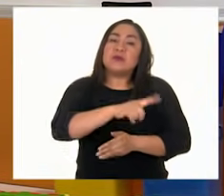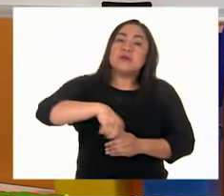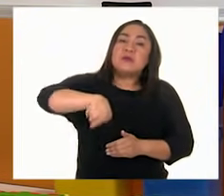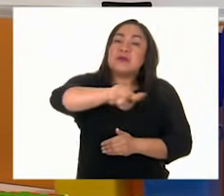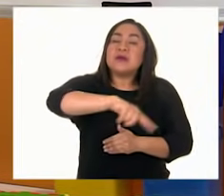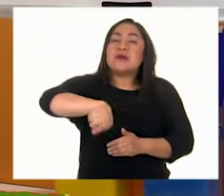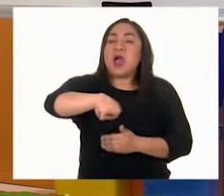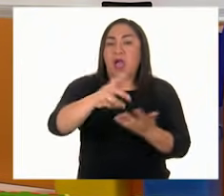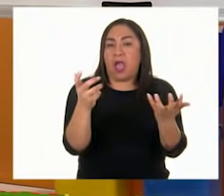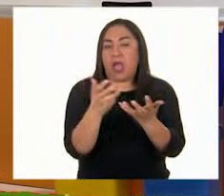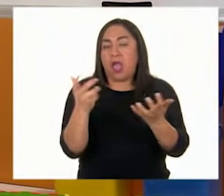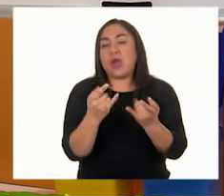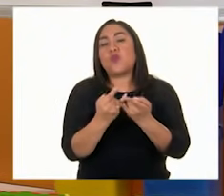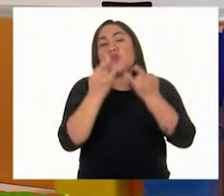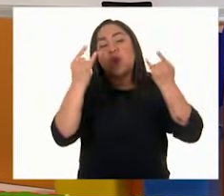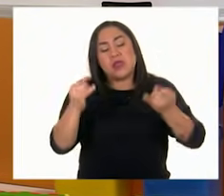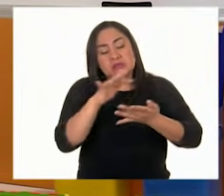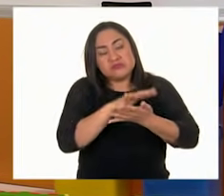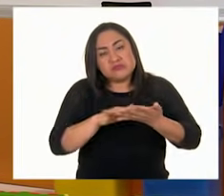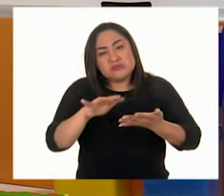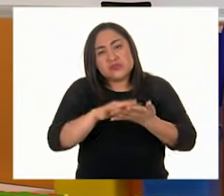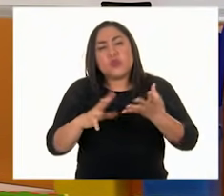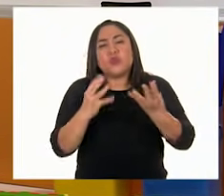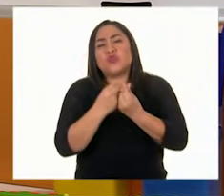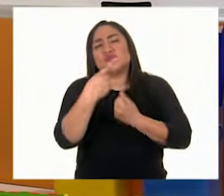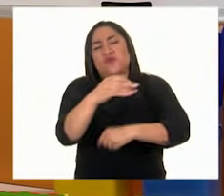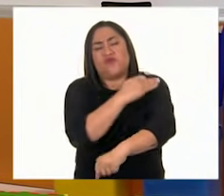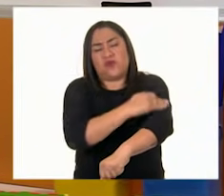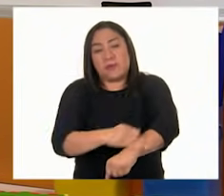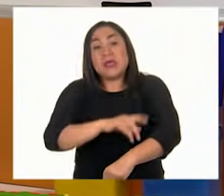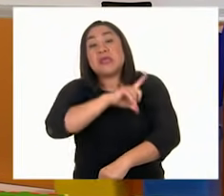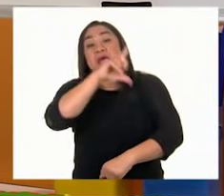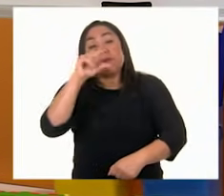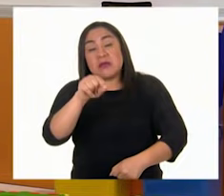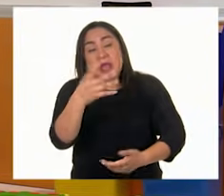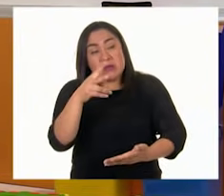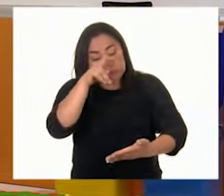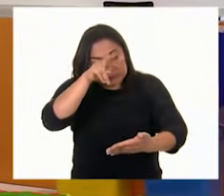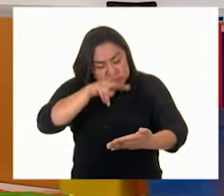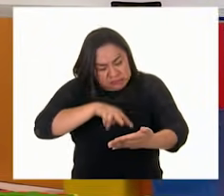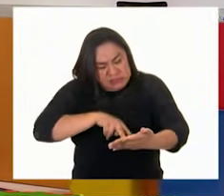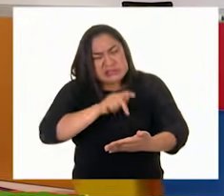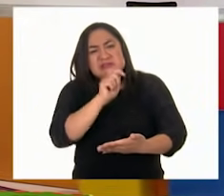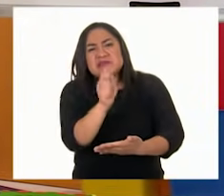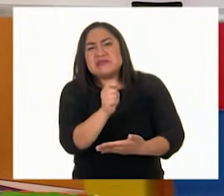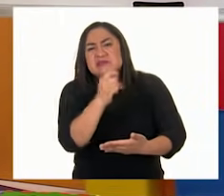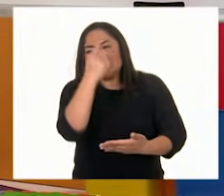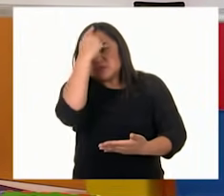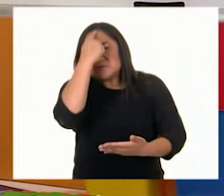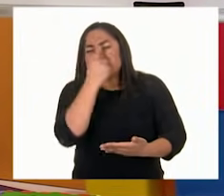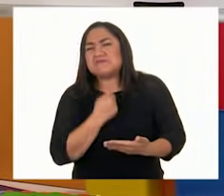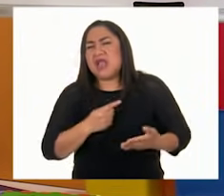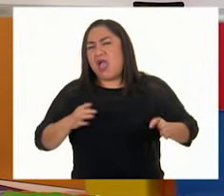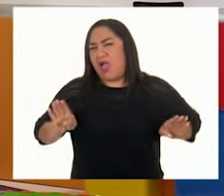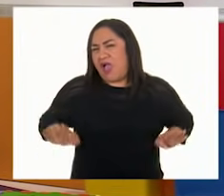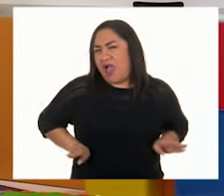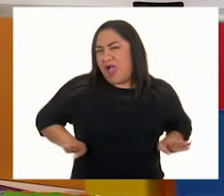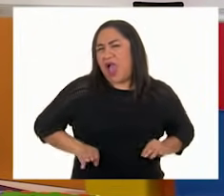familiar. Y que retomaran las características que tenía el lobo, su